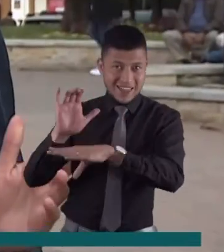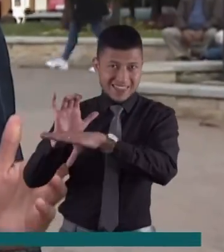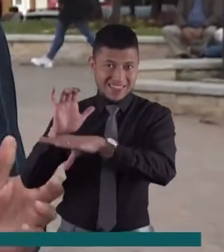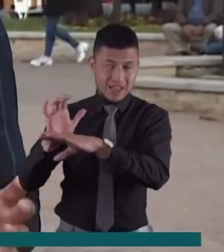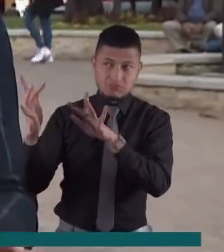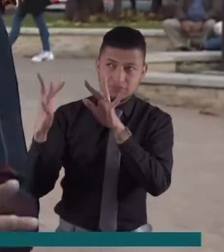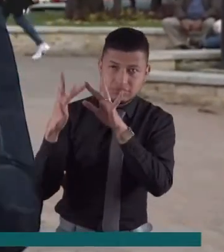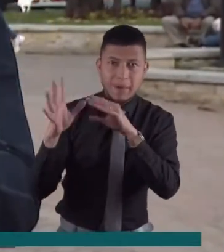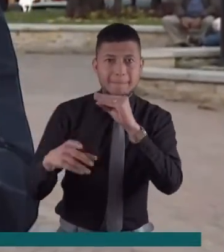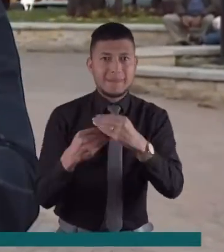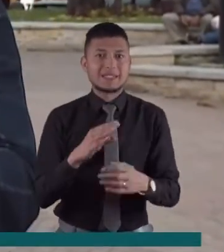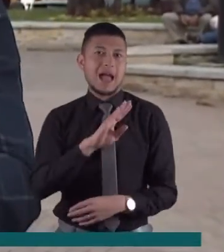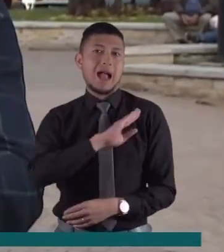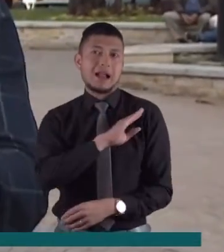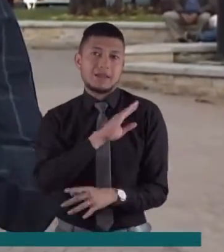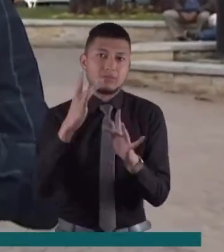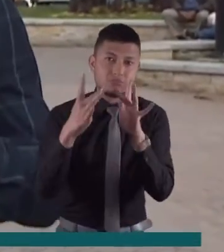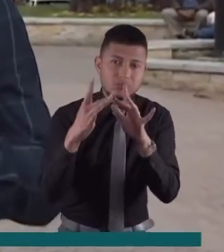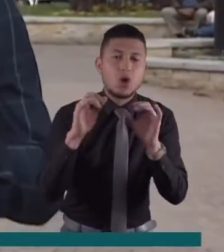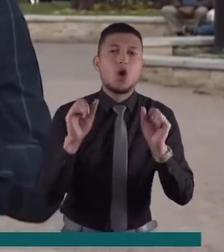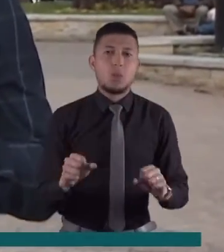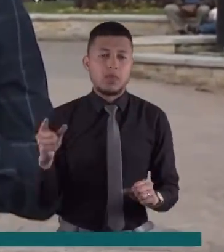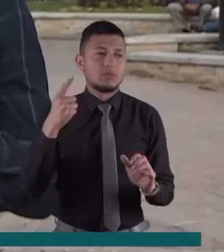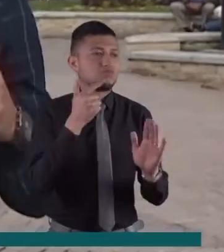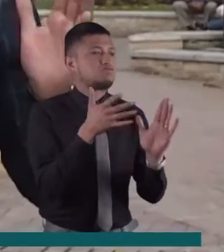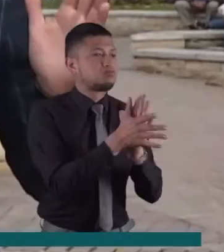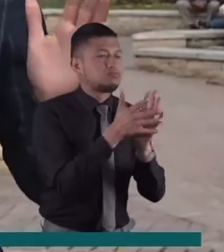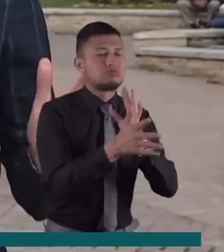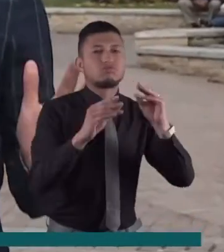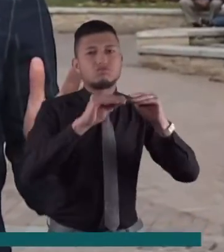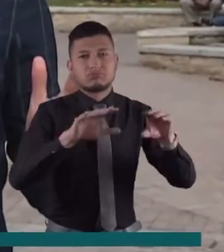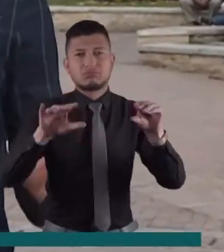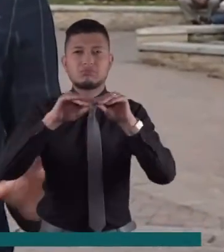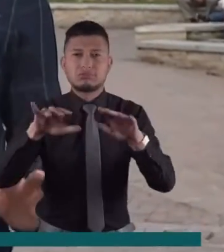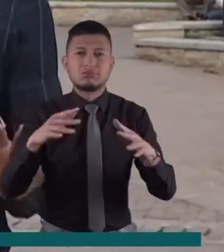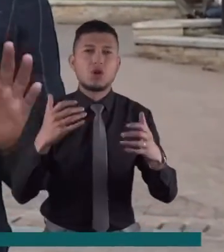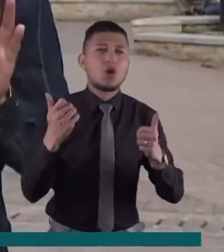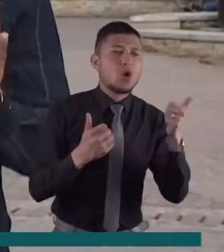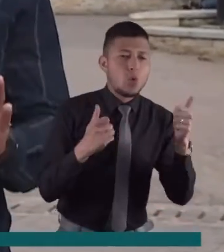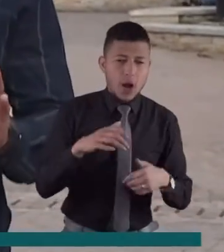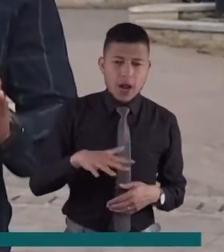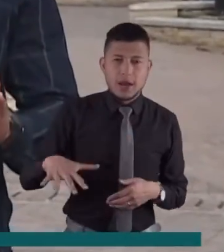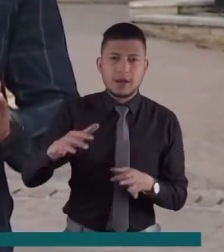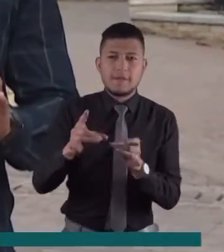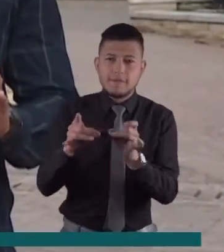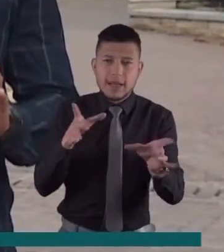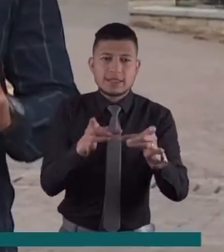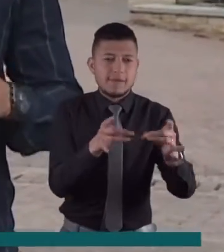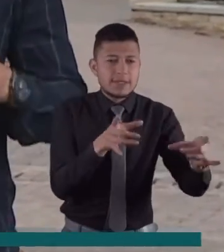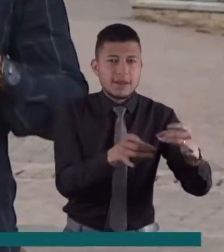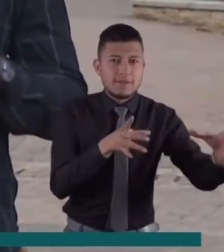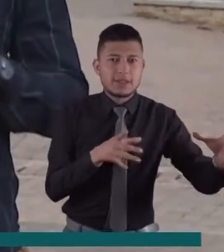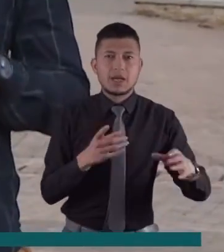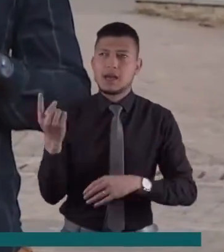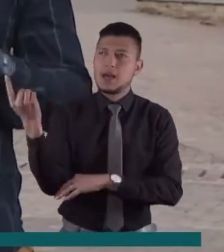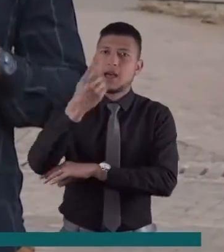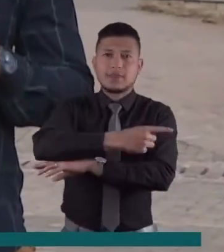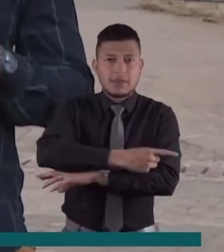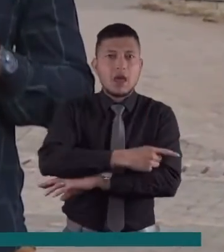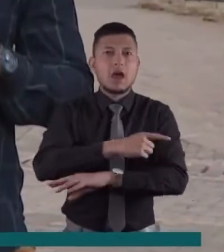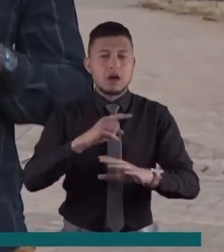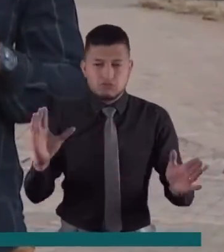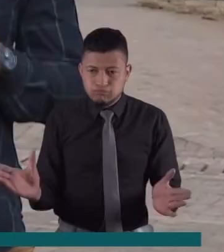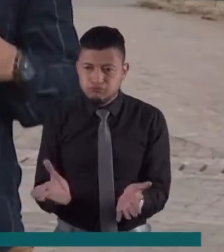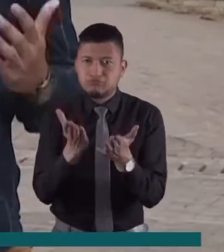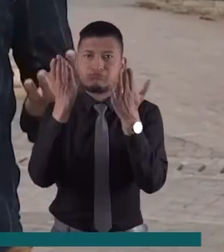entidad así como de la alcaldía municipal se estará informando detalladamente cuáles son las fechas para llevar a cabo estas jornadas de